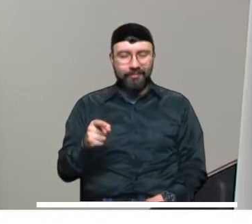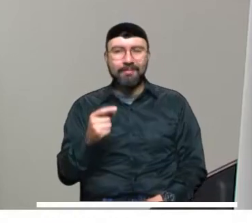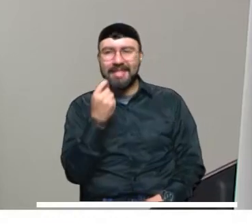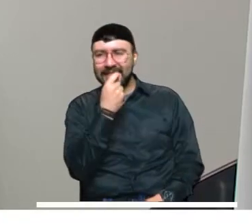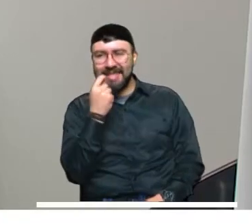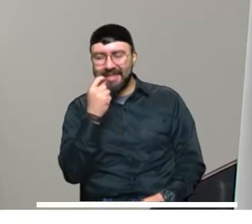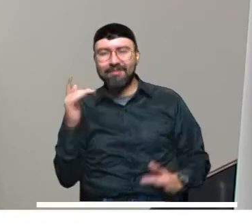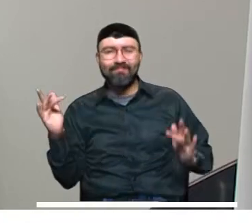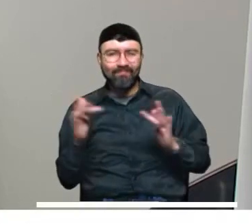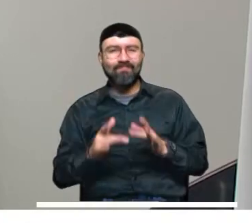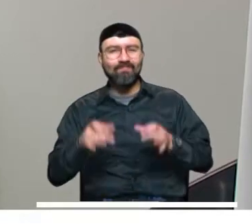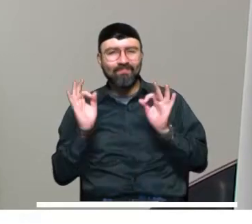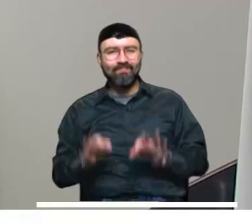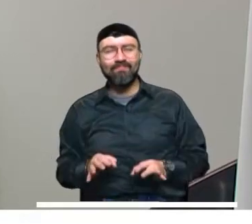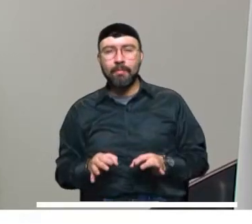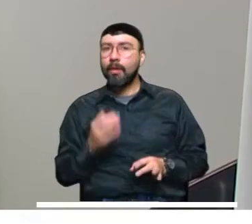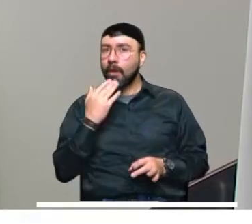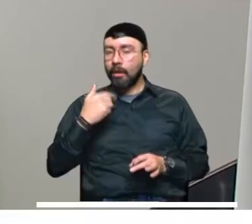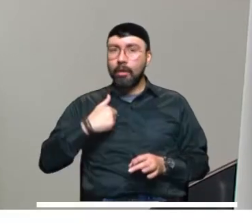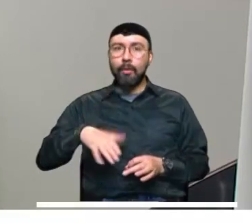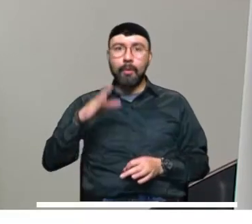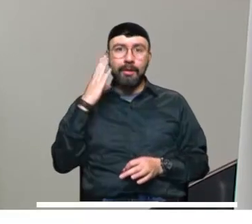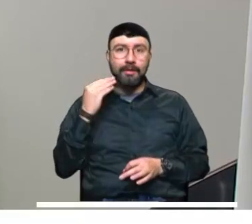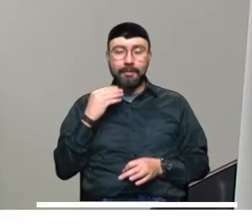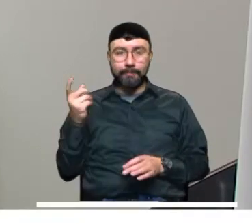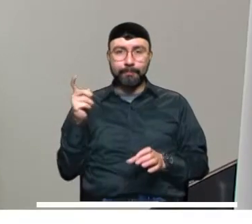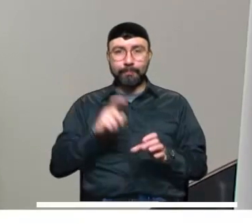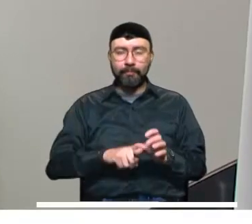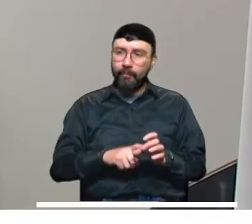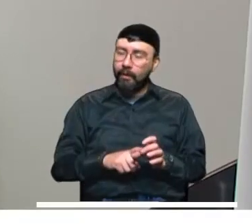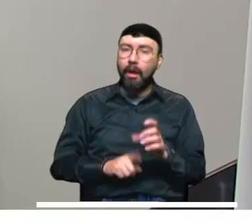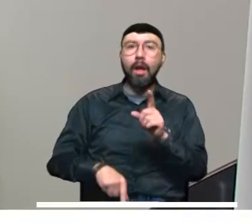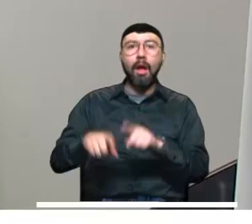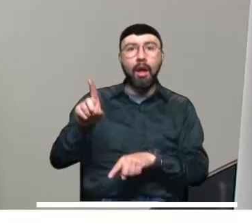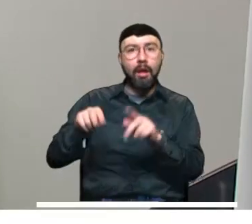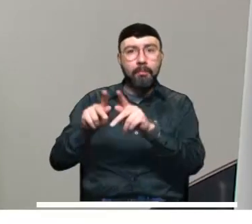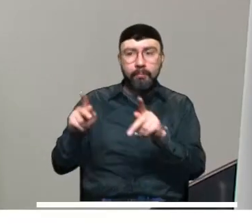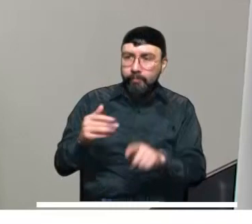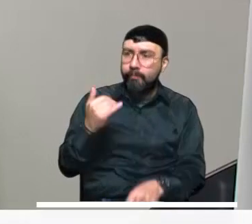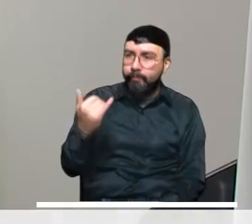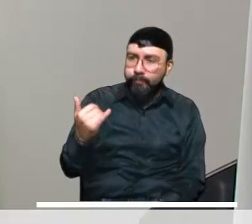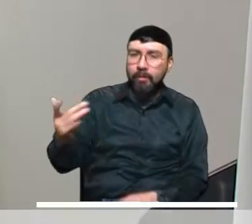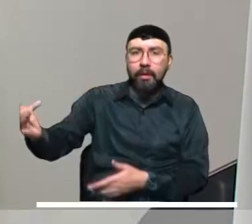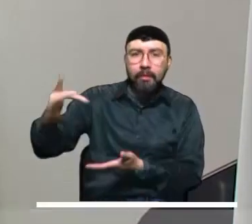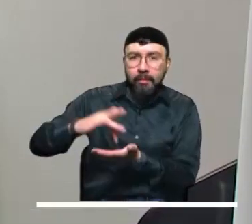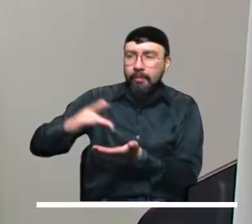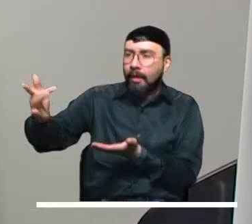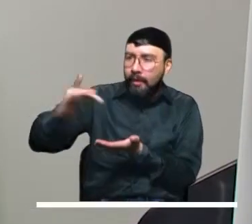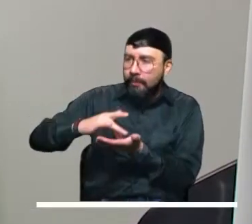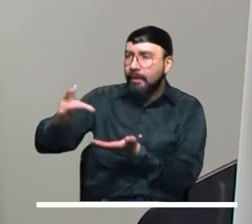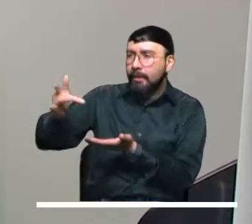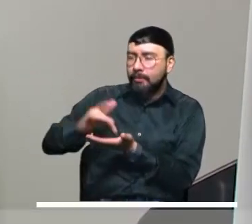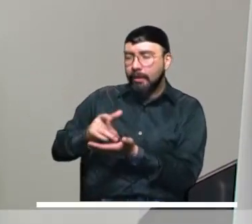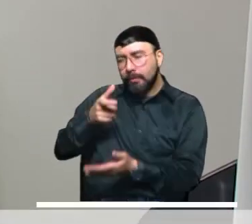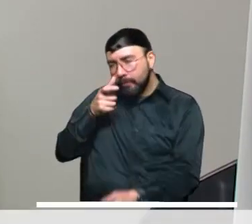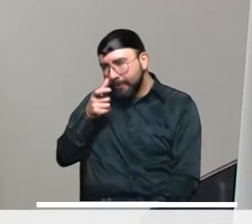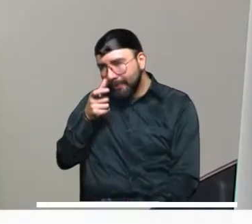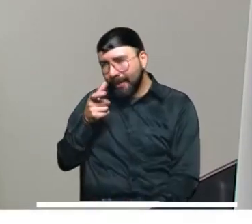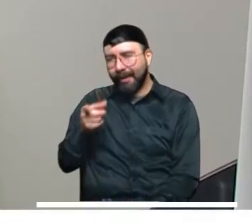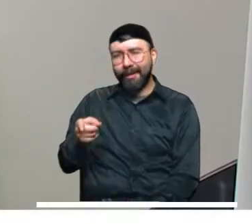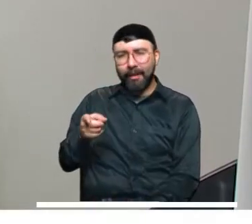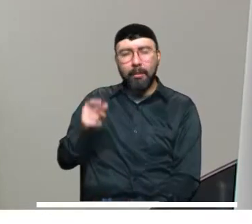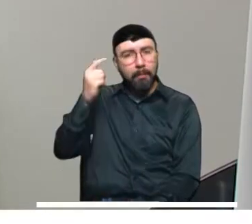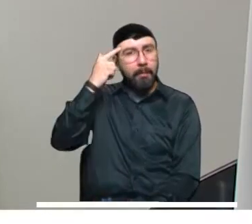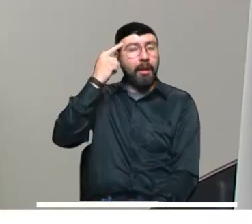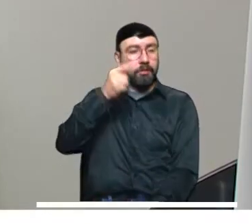tenido la gran experiencia aquí dentro del Parque de la Salud de tener casos en los cuales hemos visto reflejado esto que les estoy